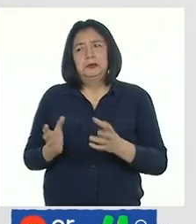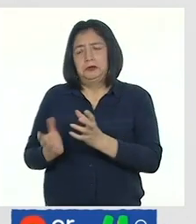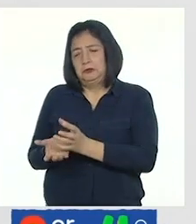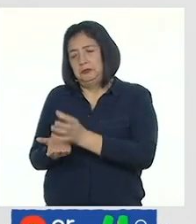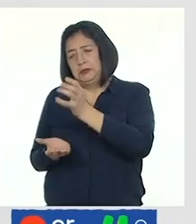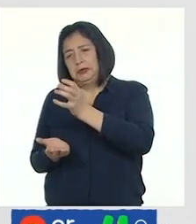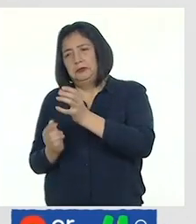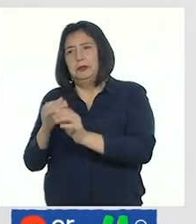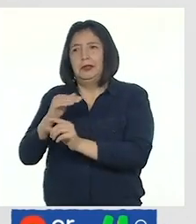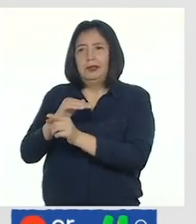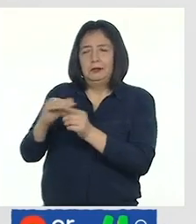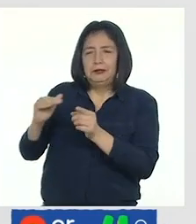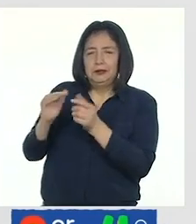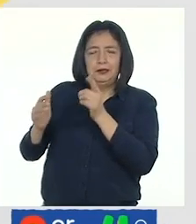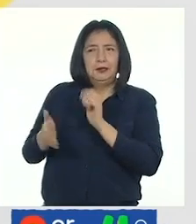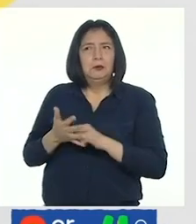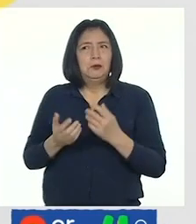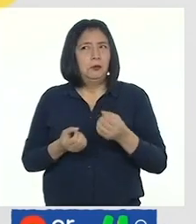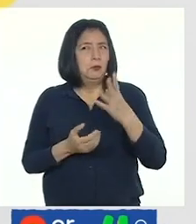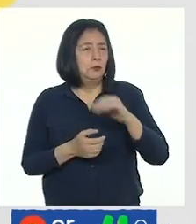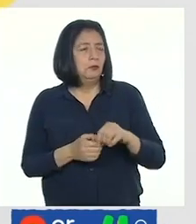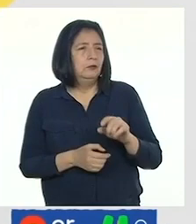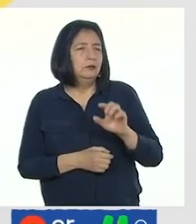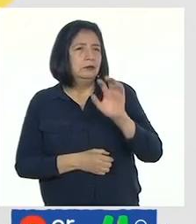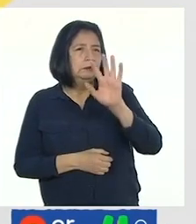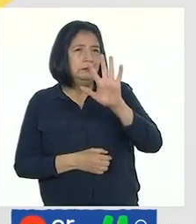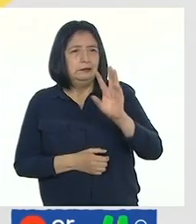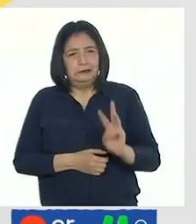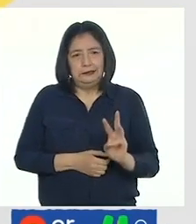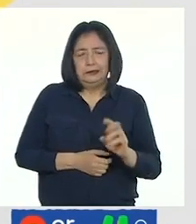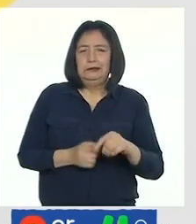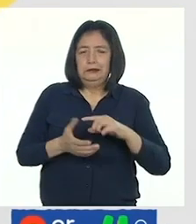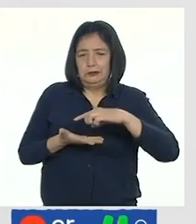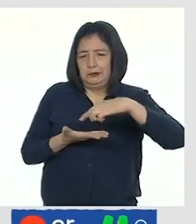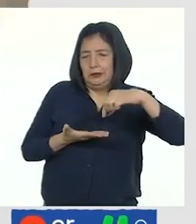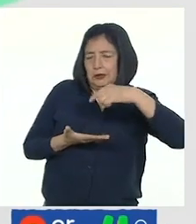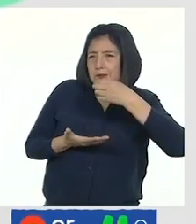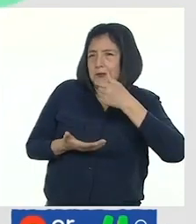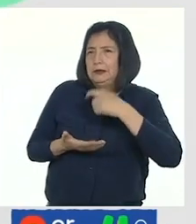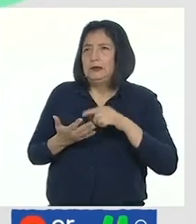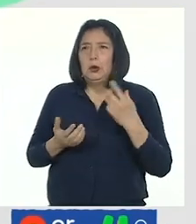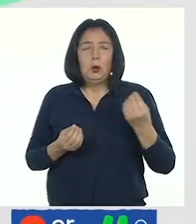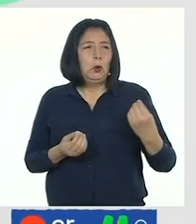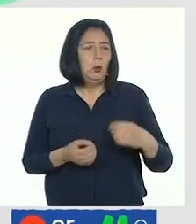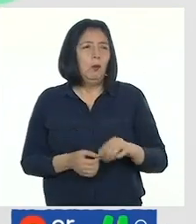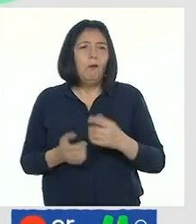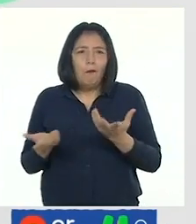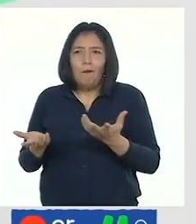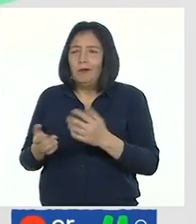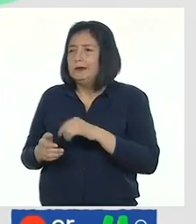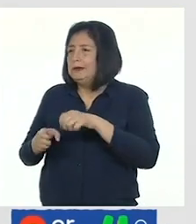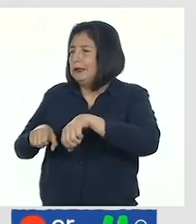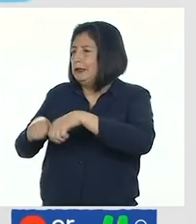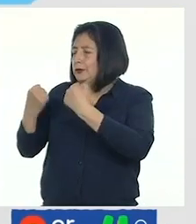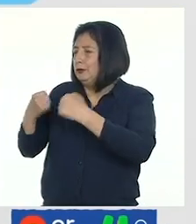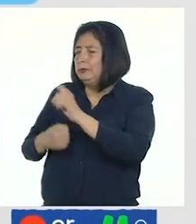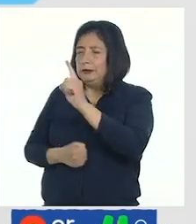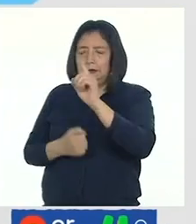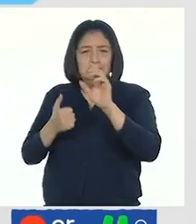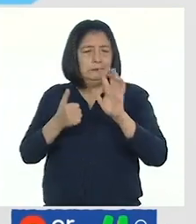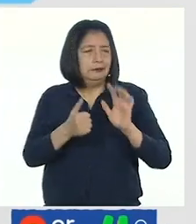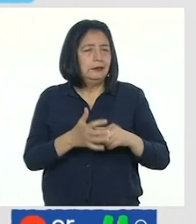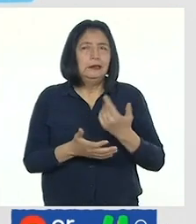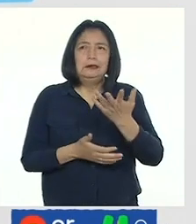de agua a la mitad, cuando quedan 5/6 de pizza, cuando se rompe 1/6 de huevos, cuando se abre